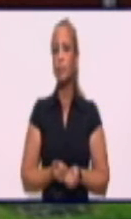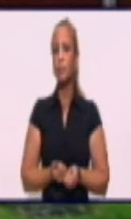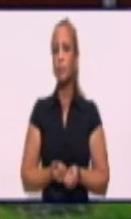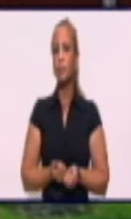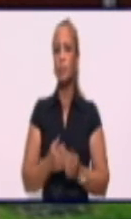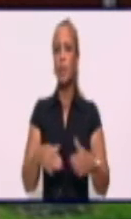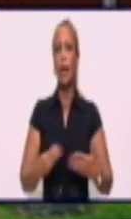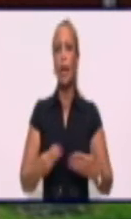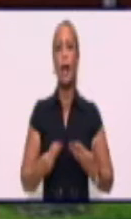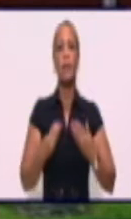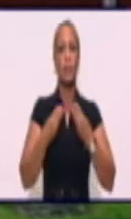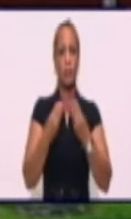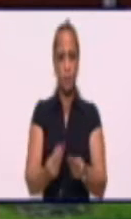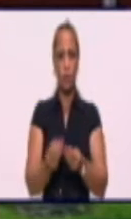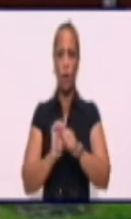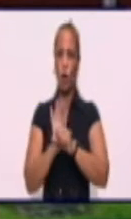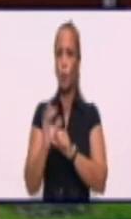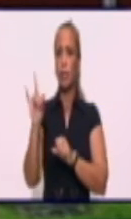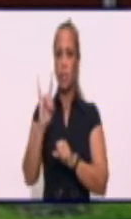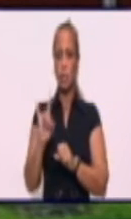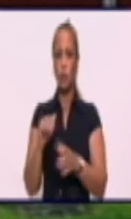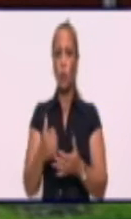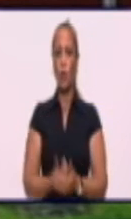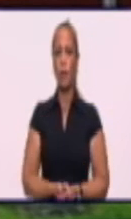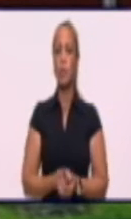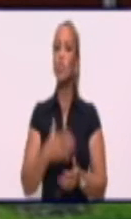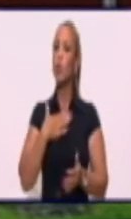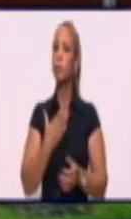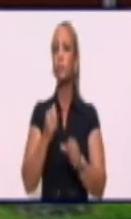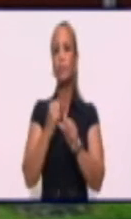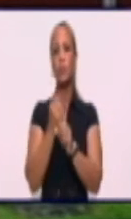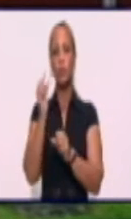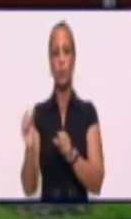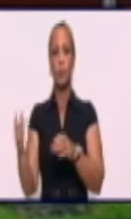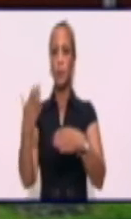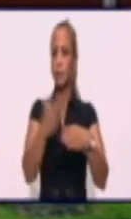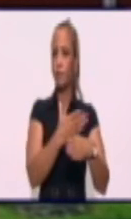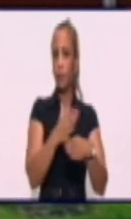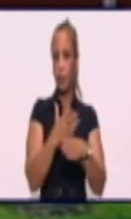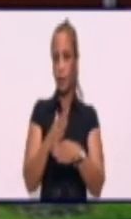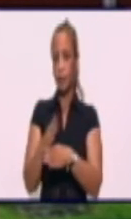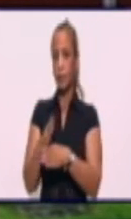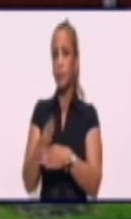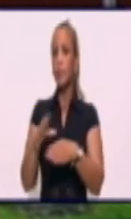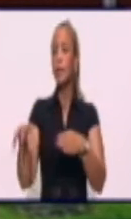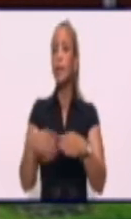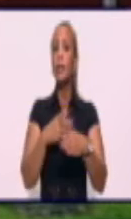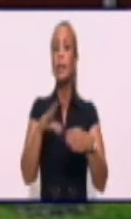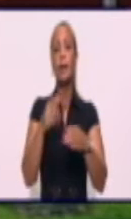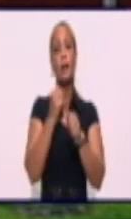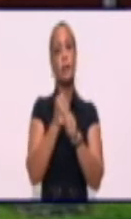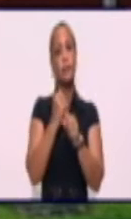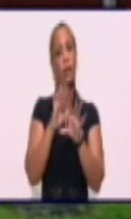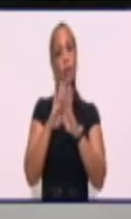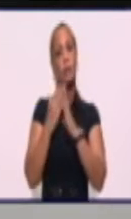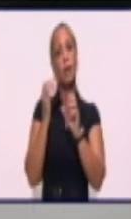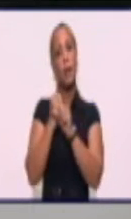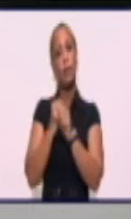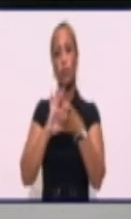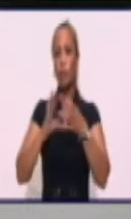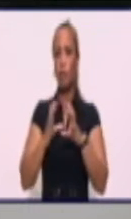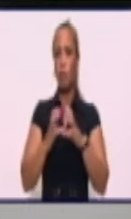el enfrentamiento a la COVID-19. Uh-huh. Son nuestros trabajadores en diferentes sectores los que han estado trabajando de manera inmersa en